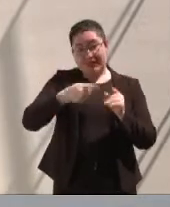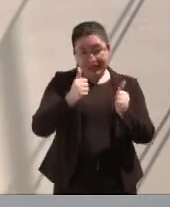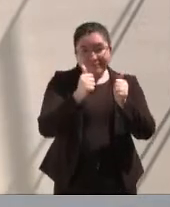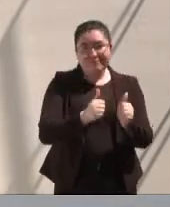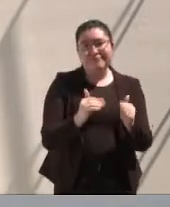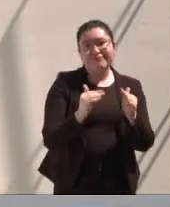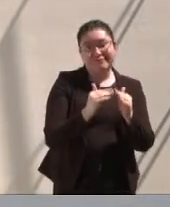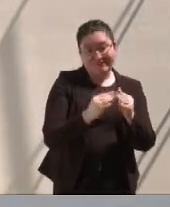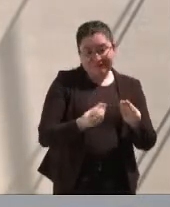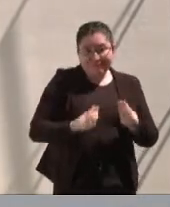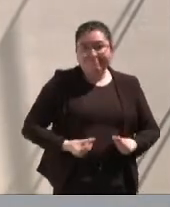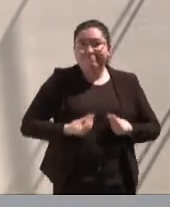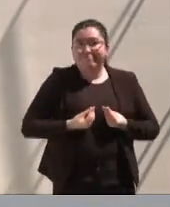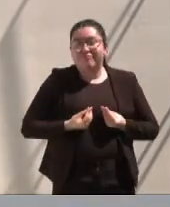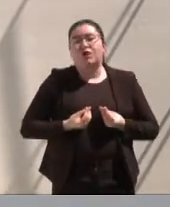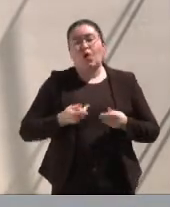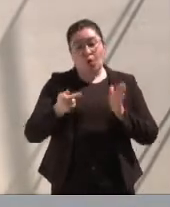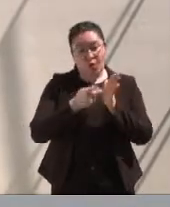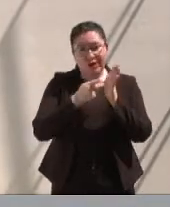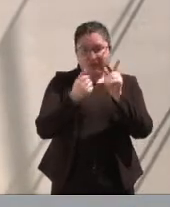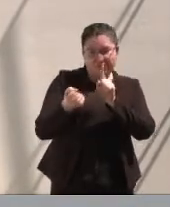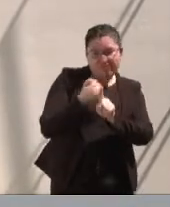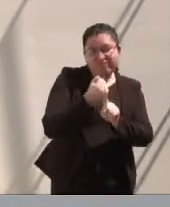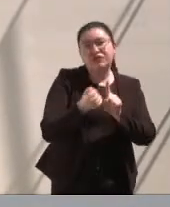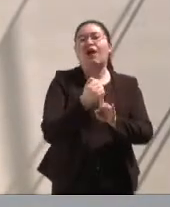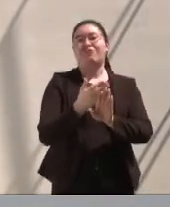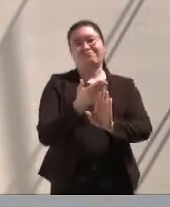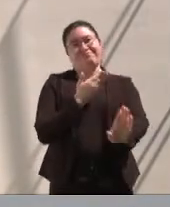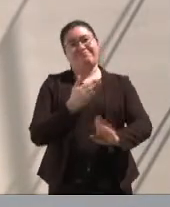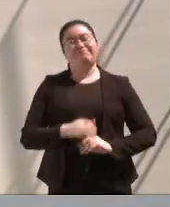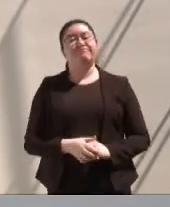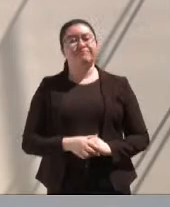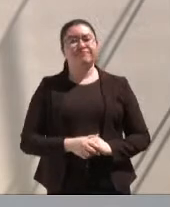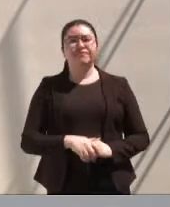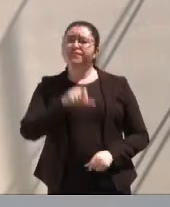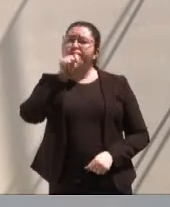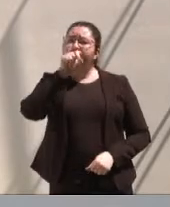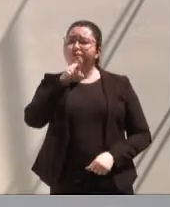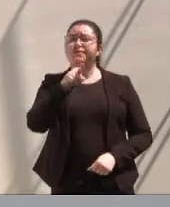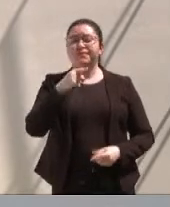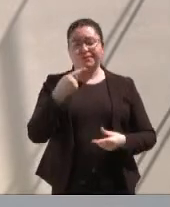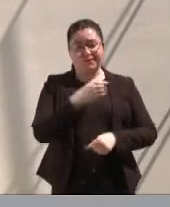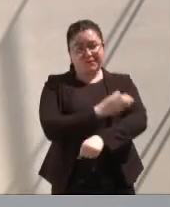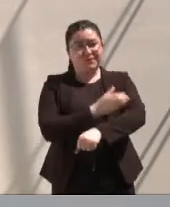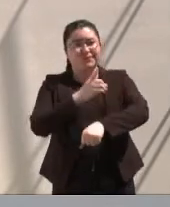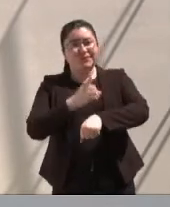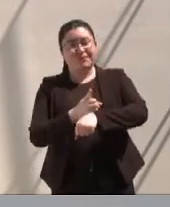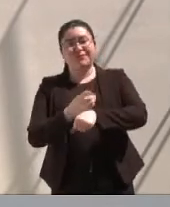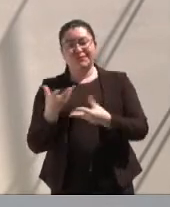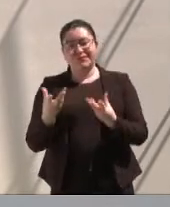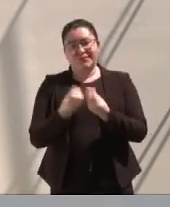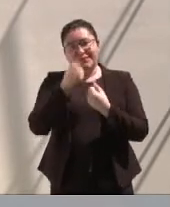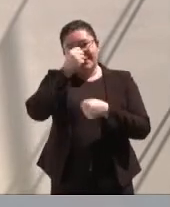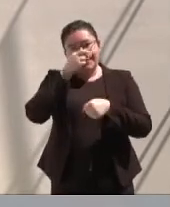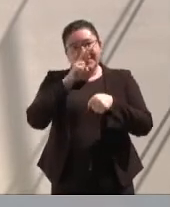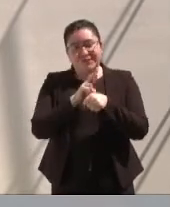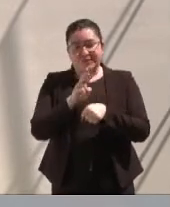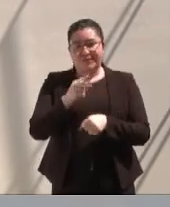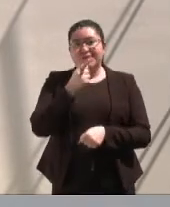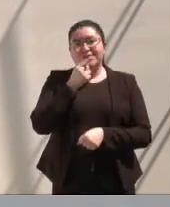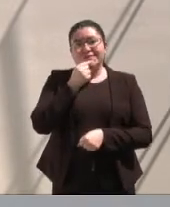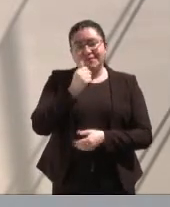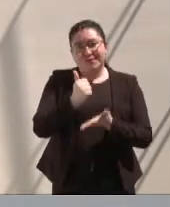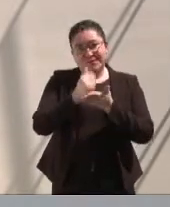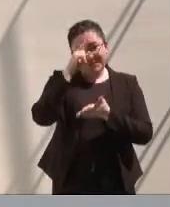todavía, evitar que vuelva a violentar a las mujeres. También, en coordinación con la Secretaría de Seguridad Ciudadana de la Ciudad de